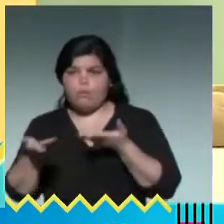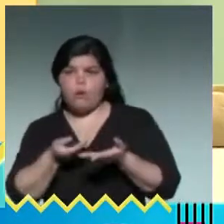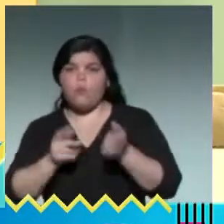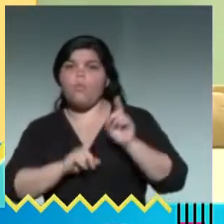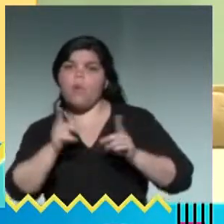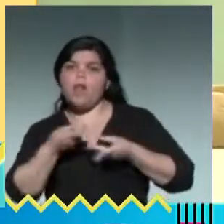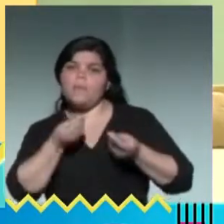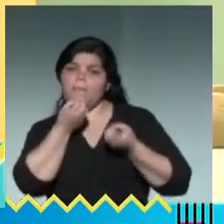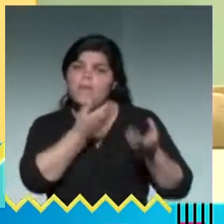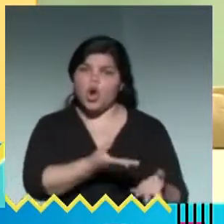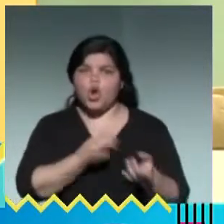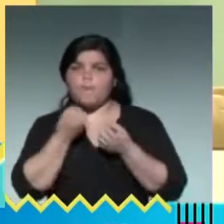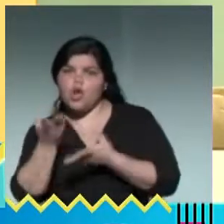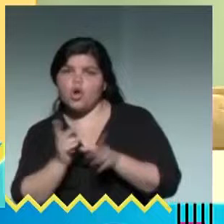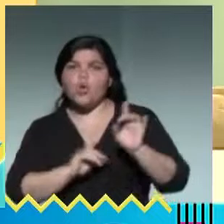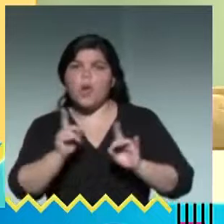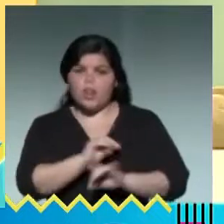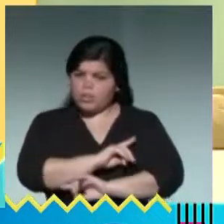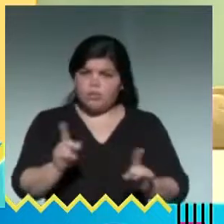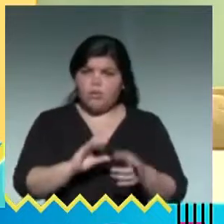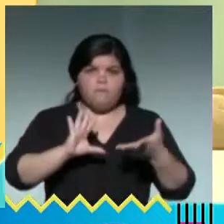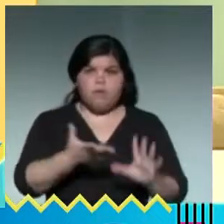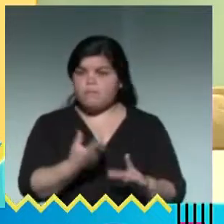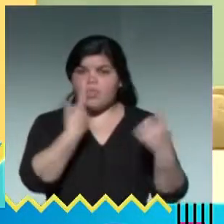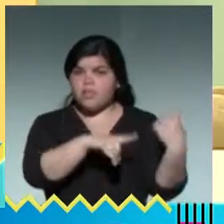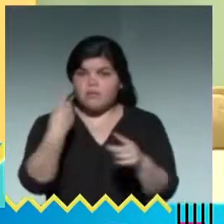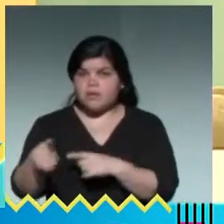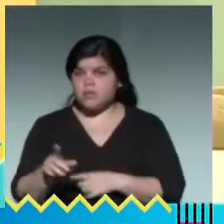el taxi. No, son herramientas distintas para